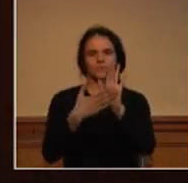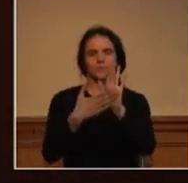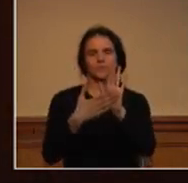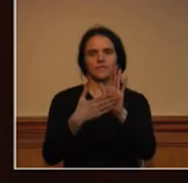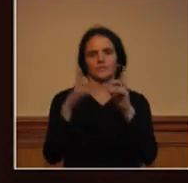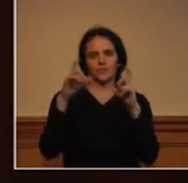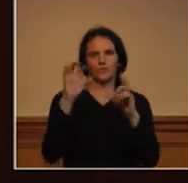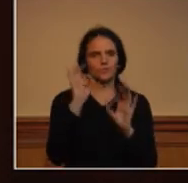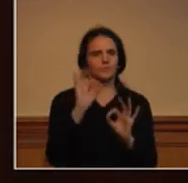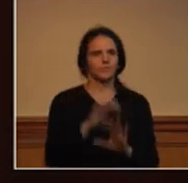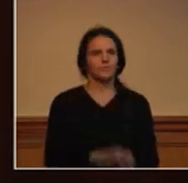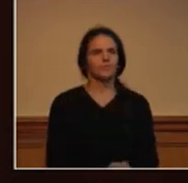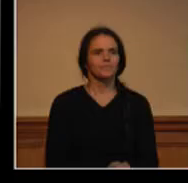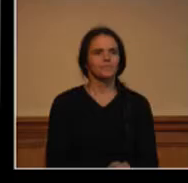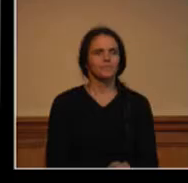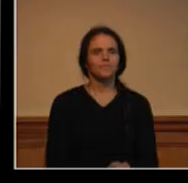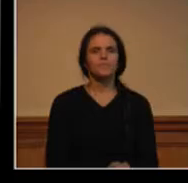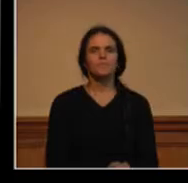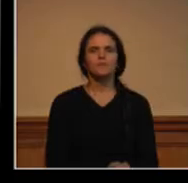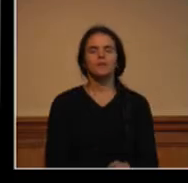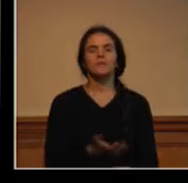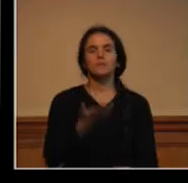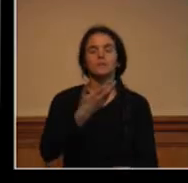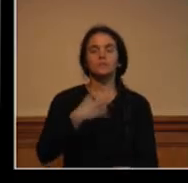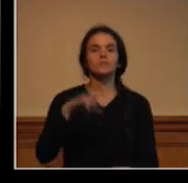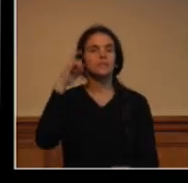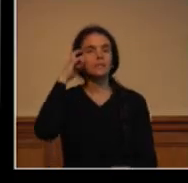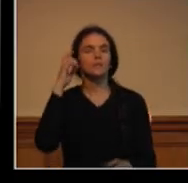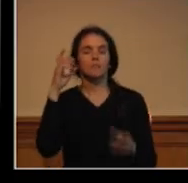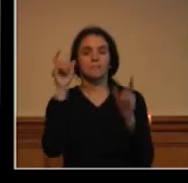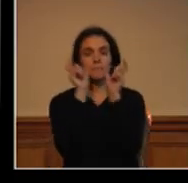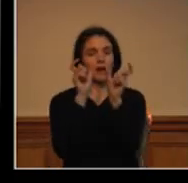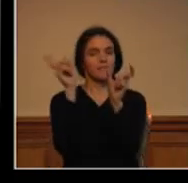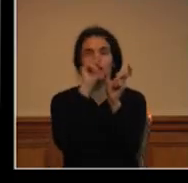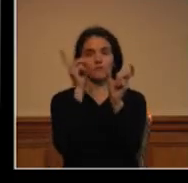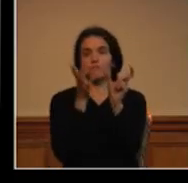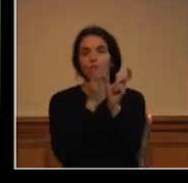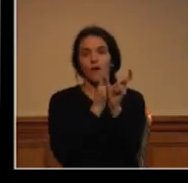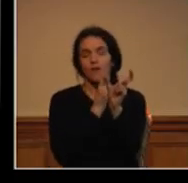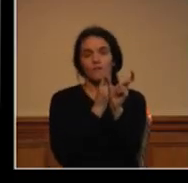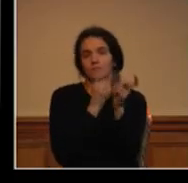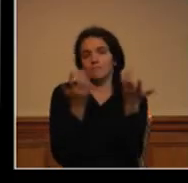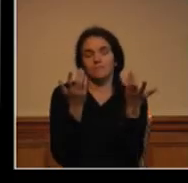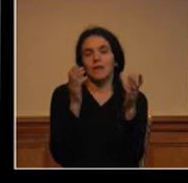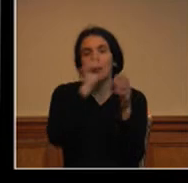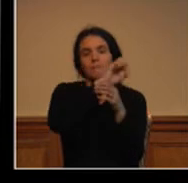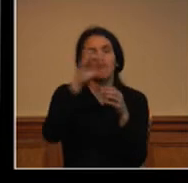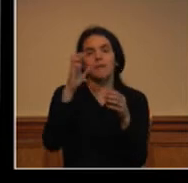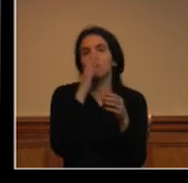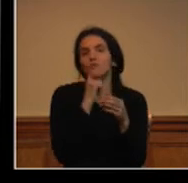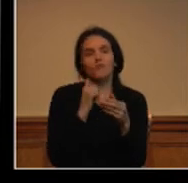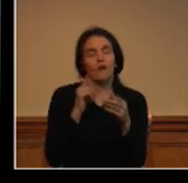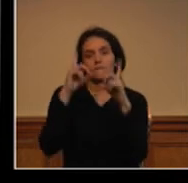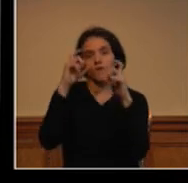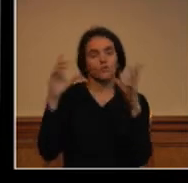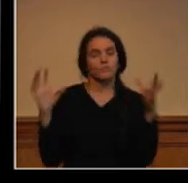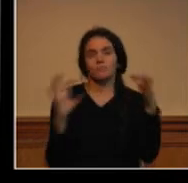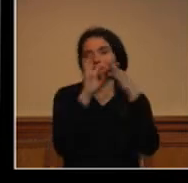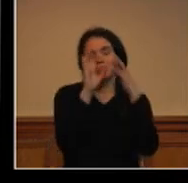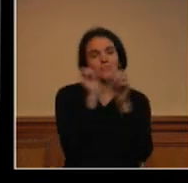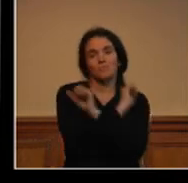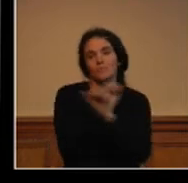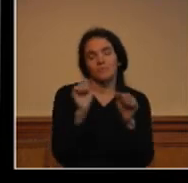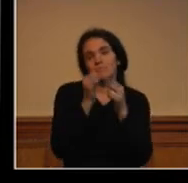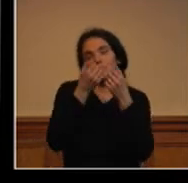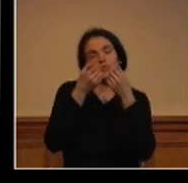de esta. Si creamos una palabra que no existe, la aplicación no va a hacer nada, no tiene imagen asociada y esa palabra